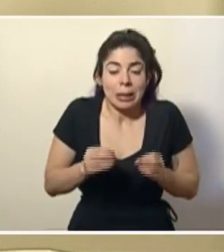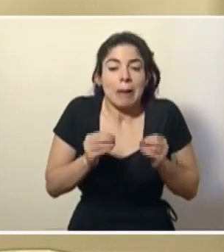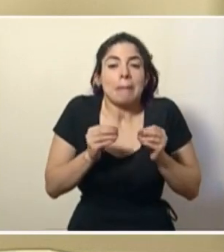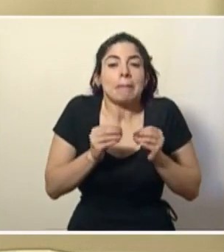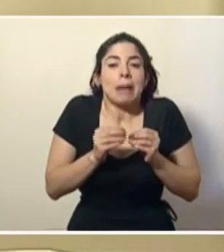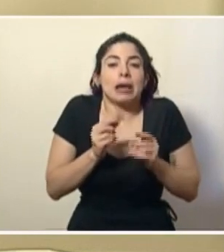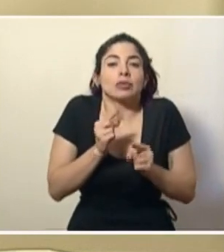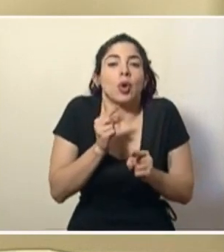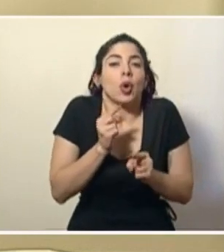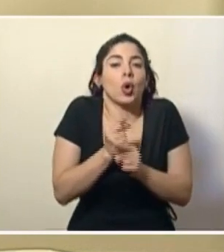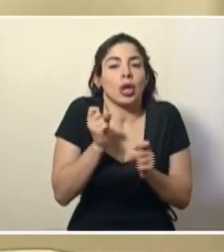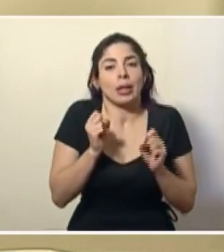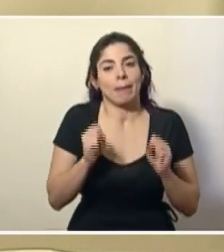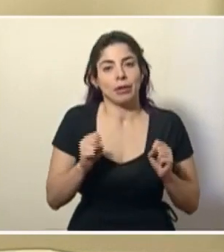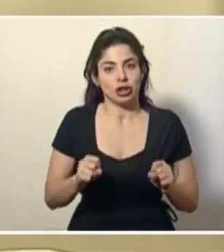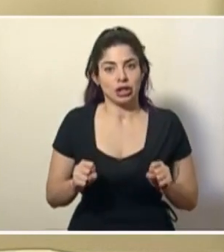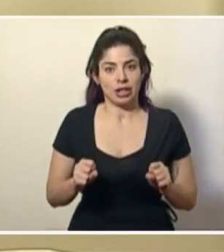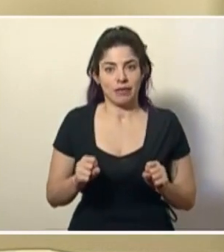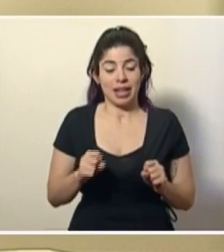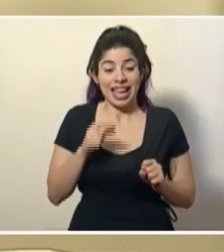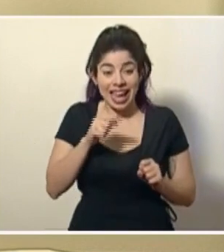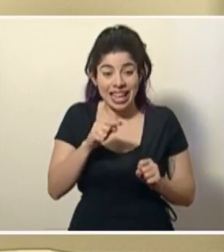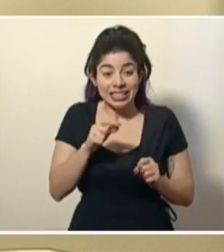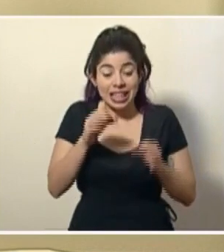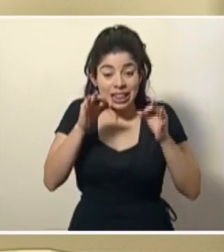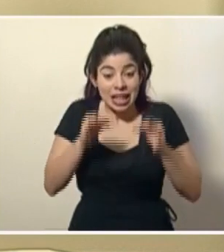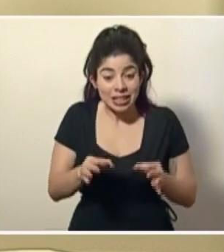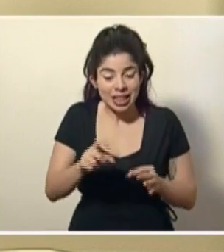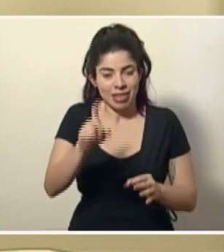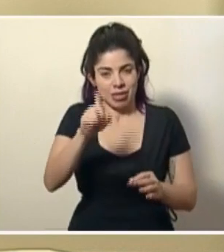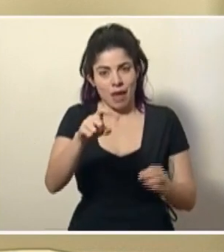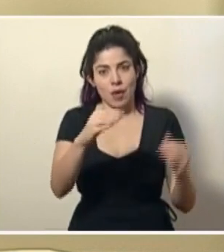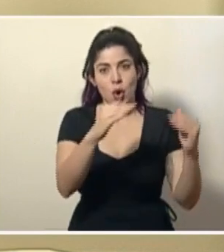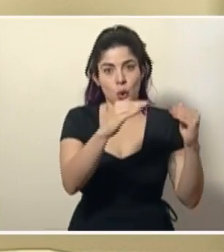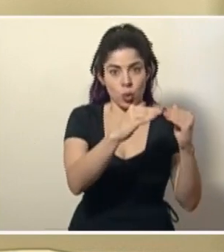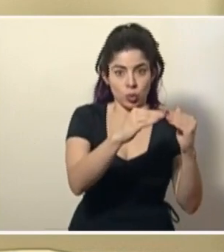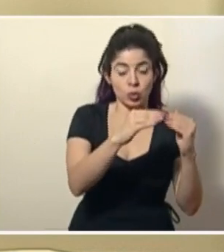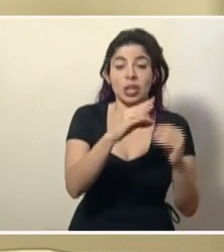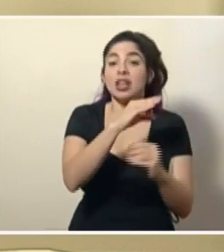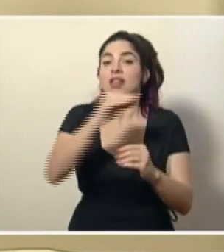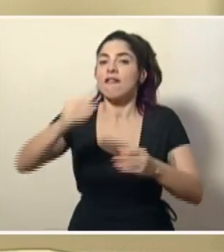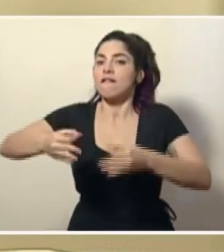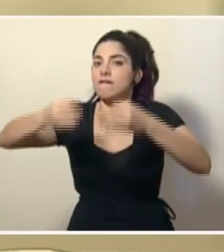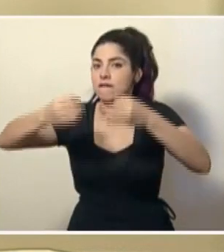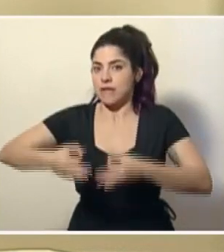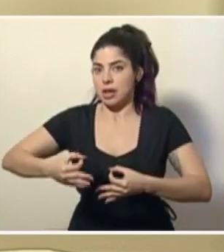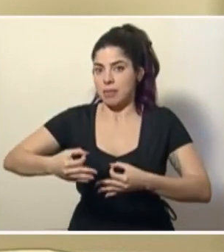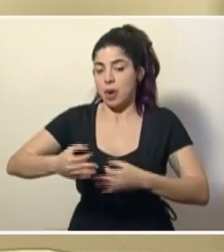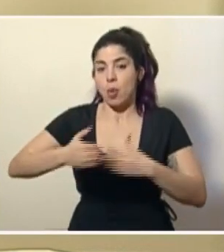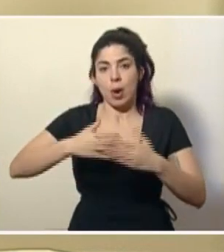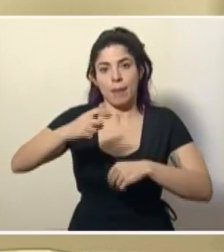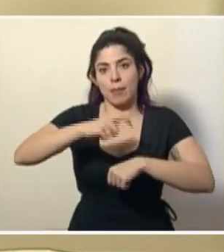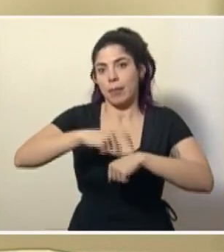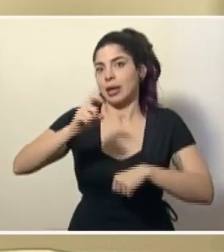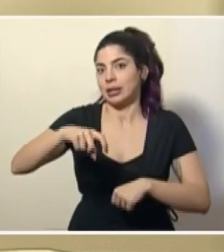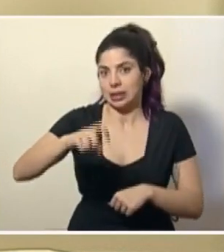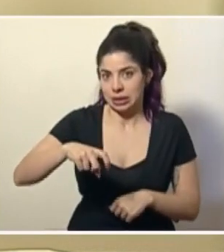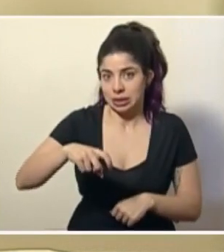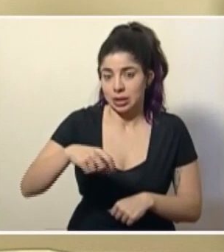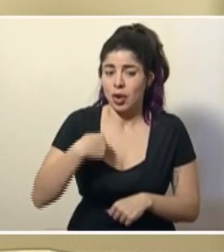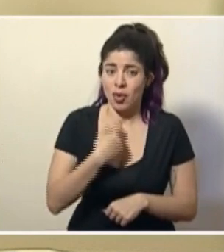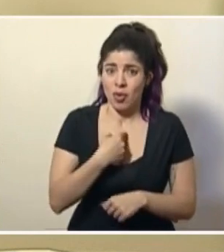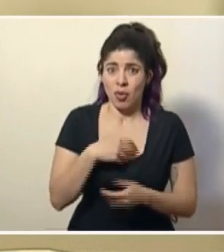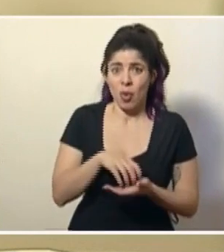acertadas posibles, que sean justas, pero igual firmes cuando sea necesario. No vamos